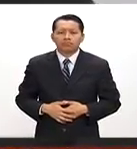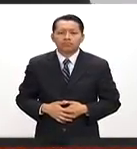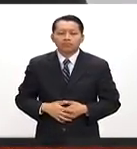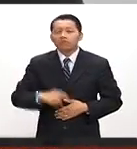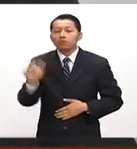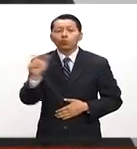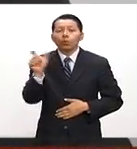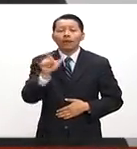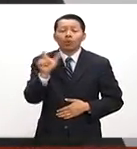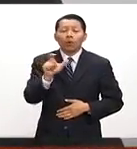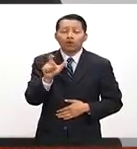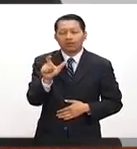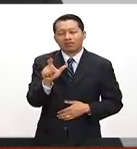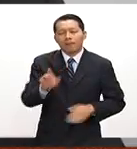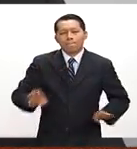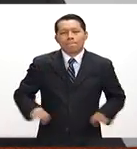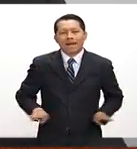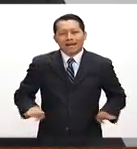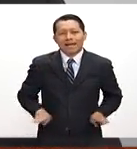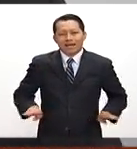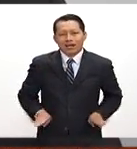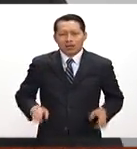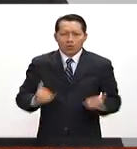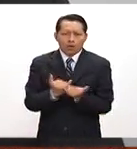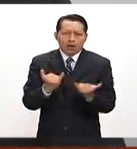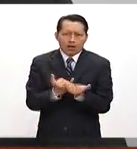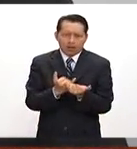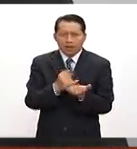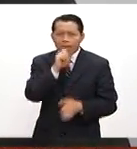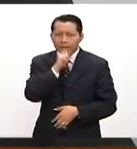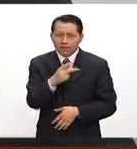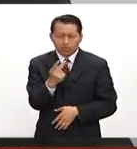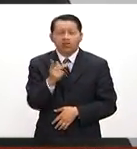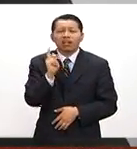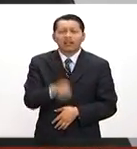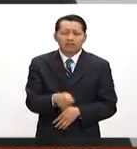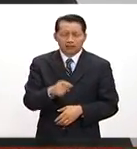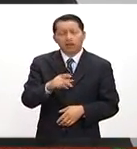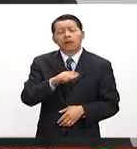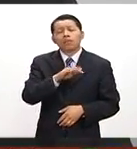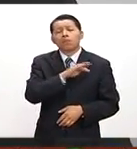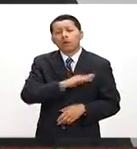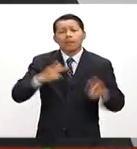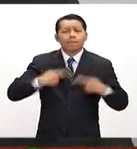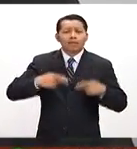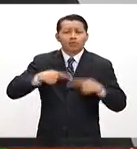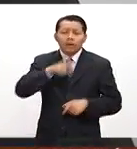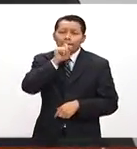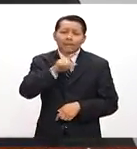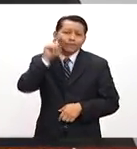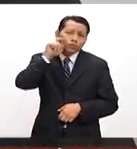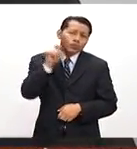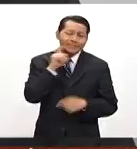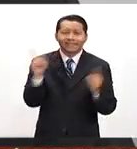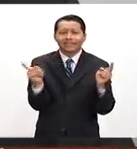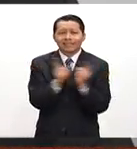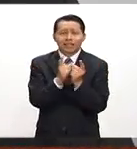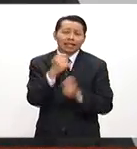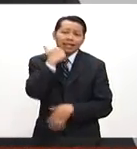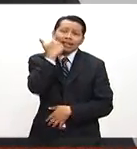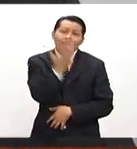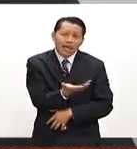Cuando una pareja homoparental de personas del mismo sexo aspiran a